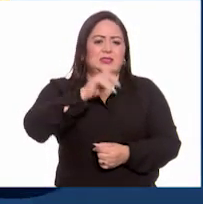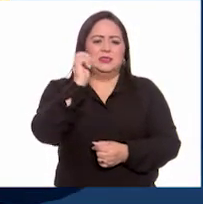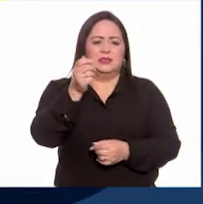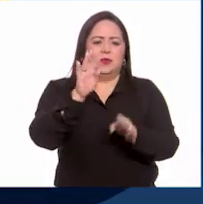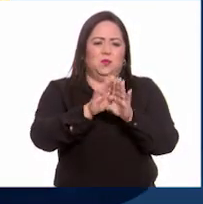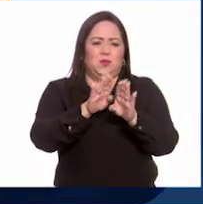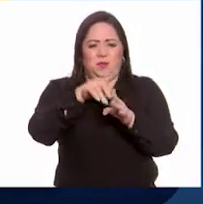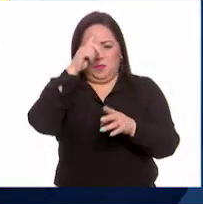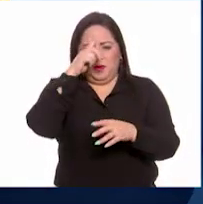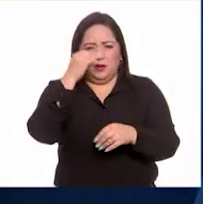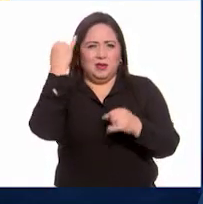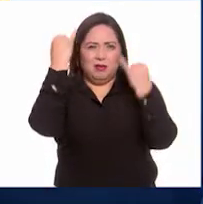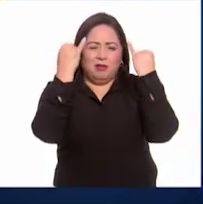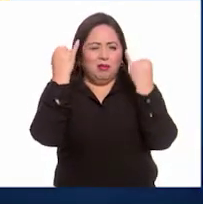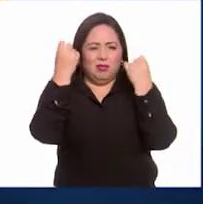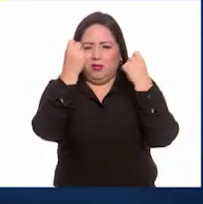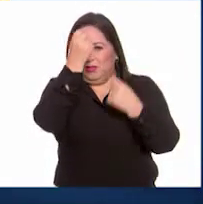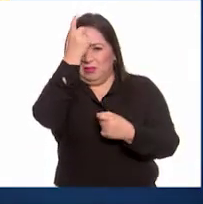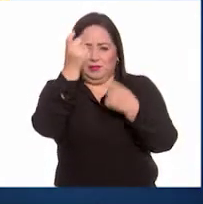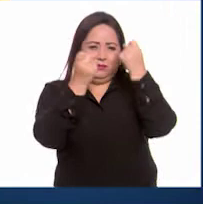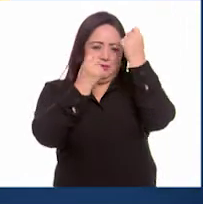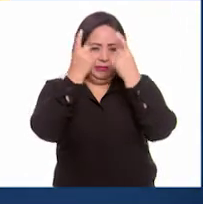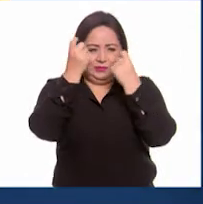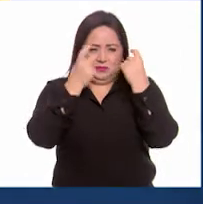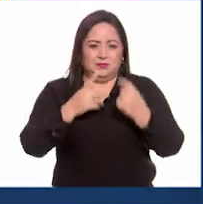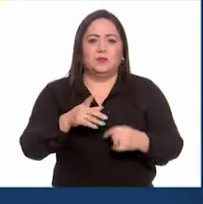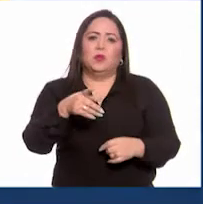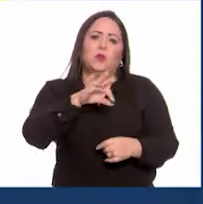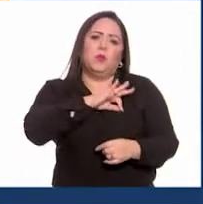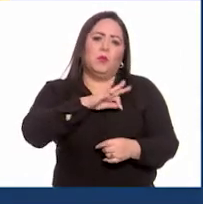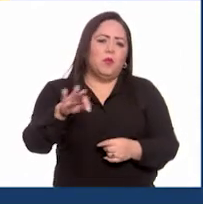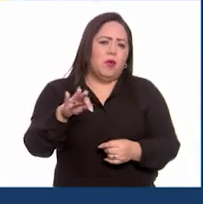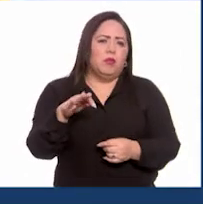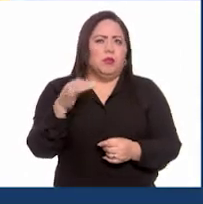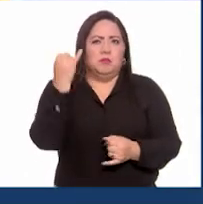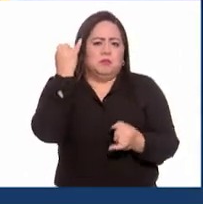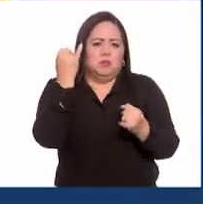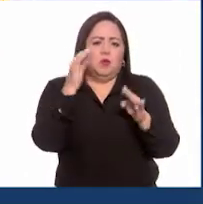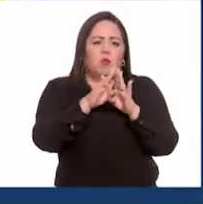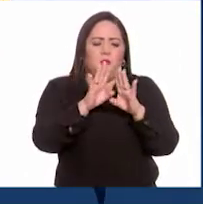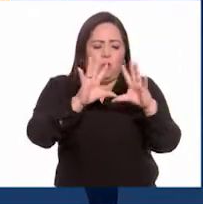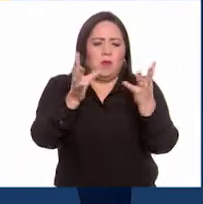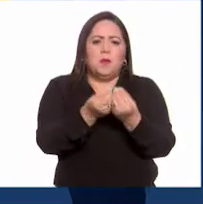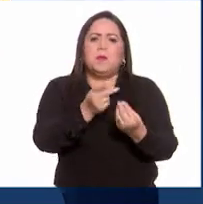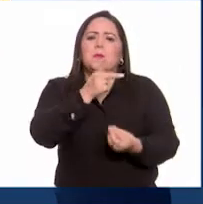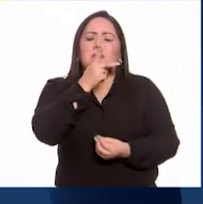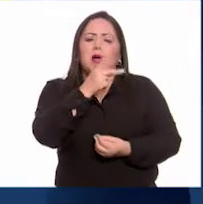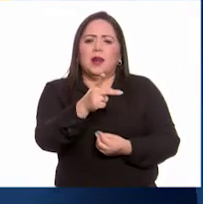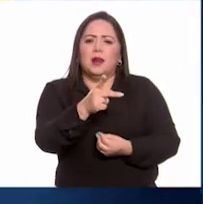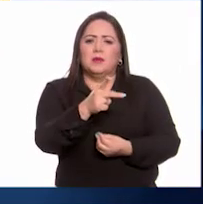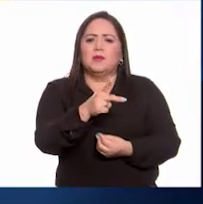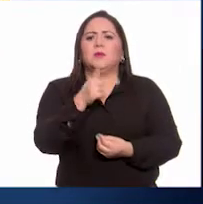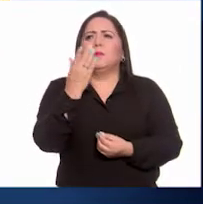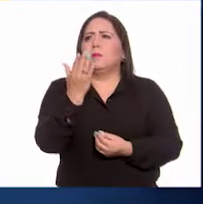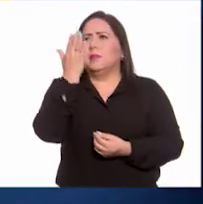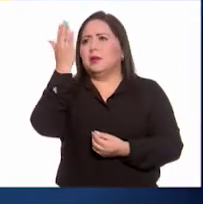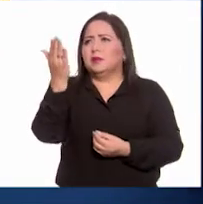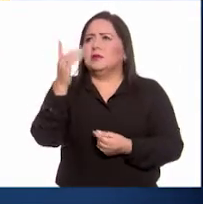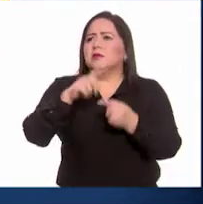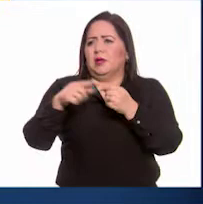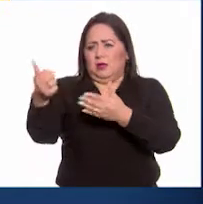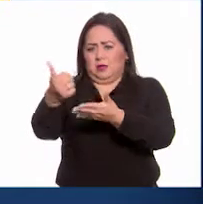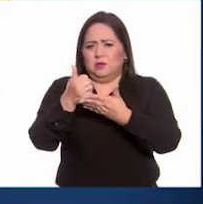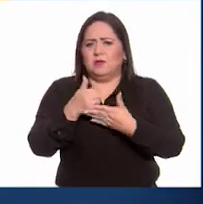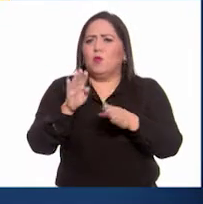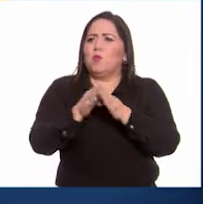una estrategia para inventar historias. Podemos improvisar un conjunto de palabras, pedir a los participantes